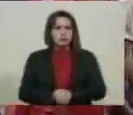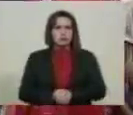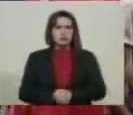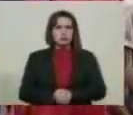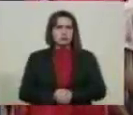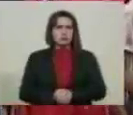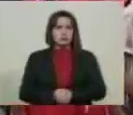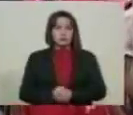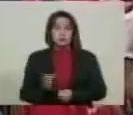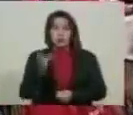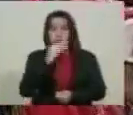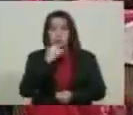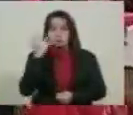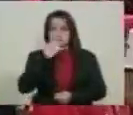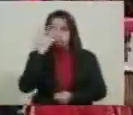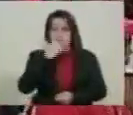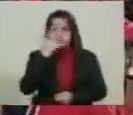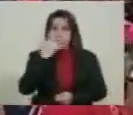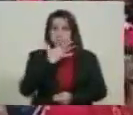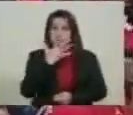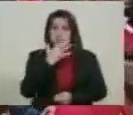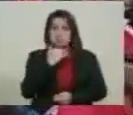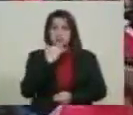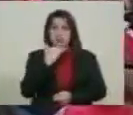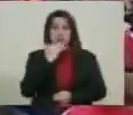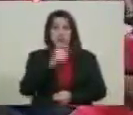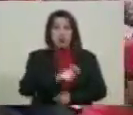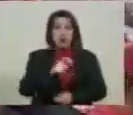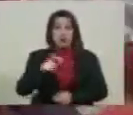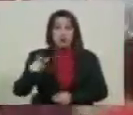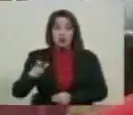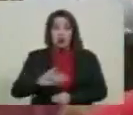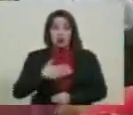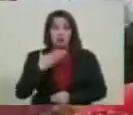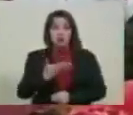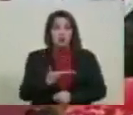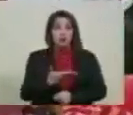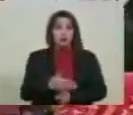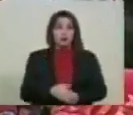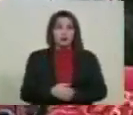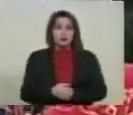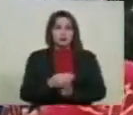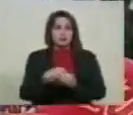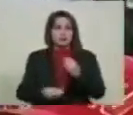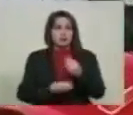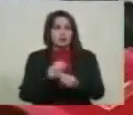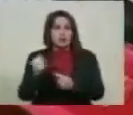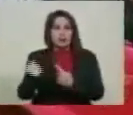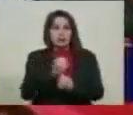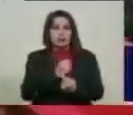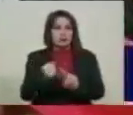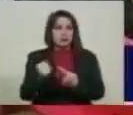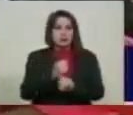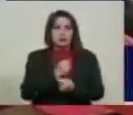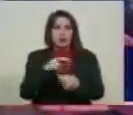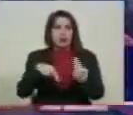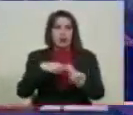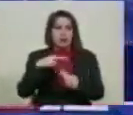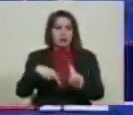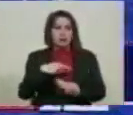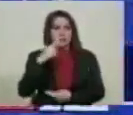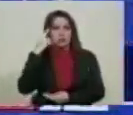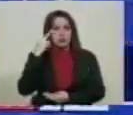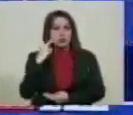No tengo duda que ninguno de esos fascistas podrá hacerle daño a la revolución bolivariana, no tengo